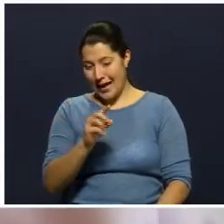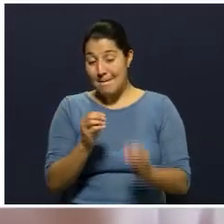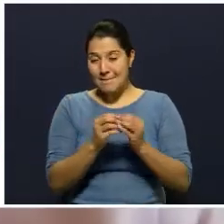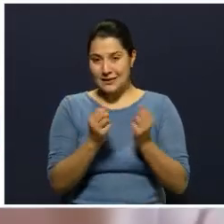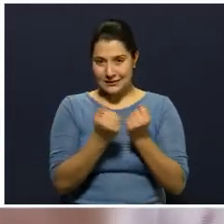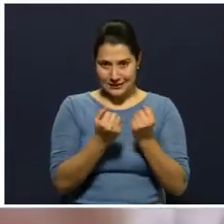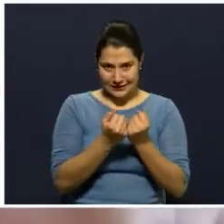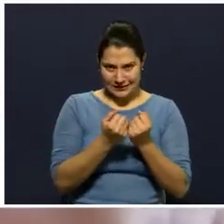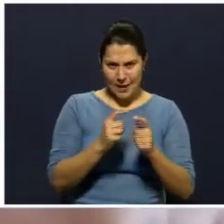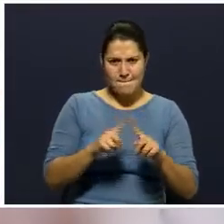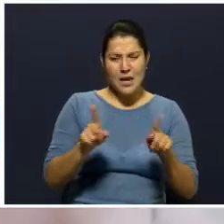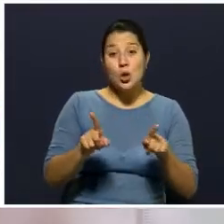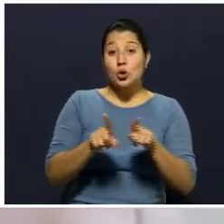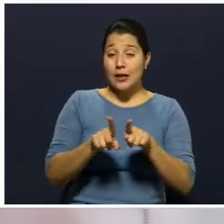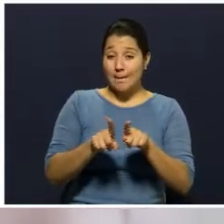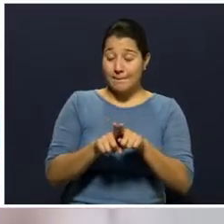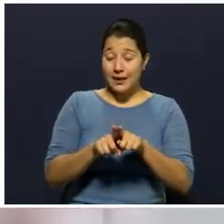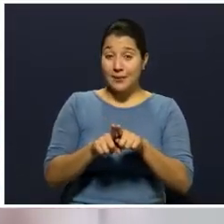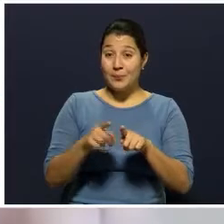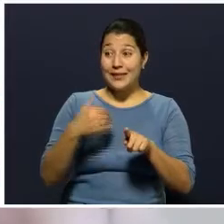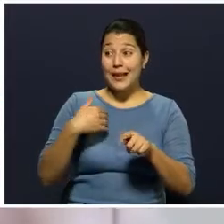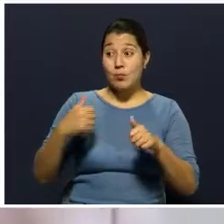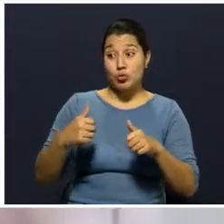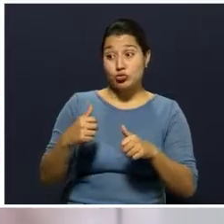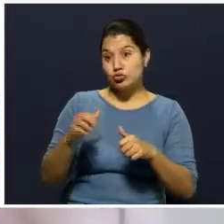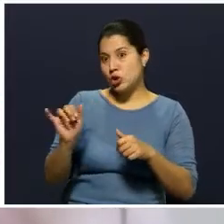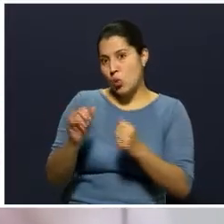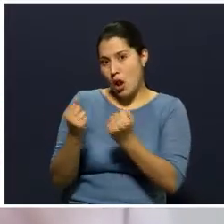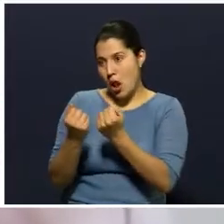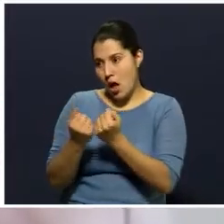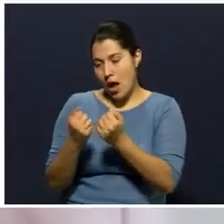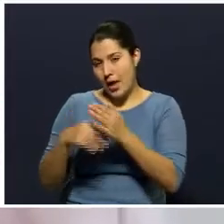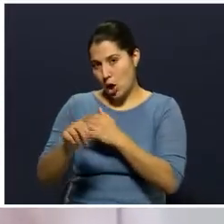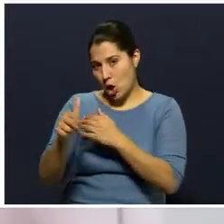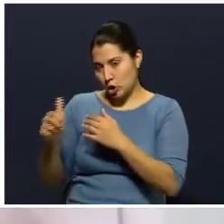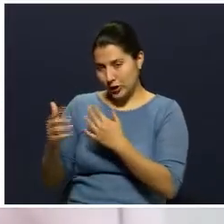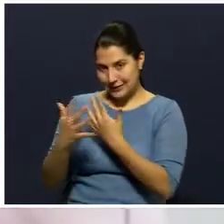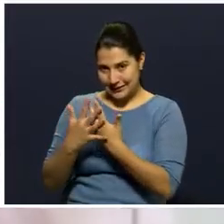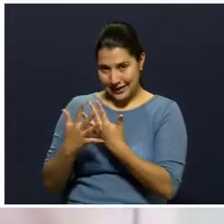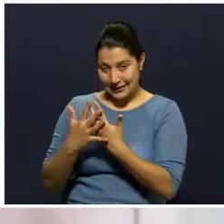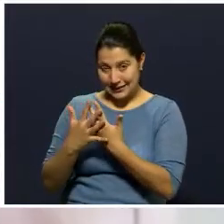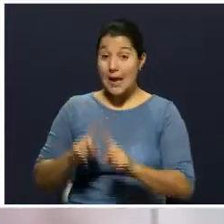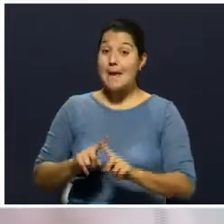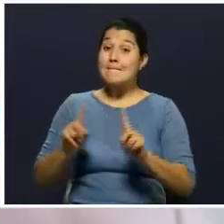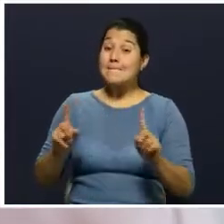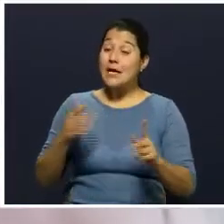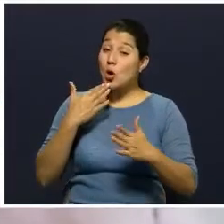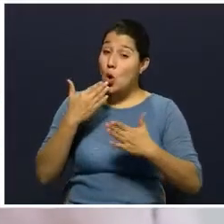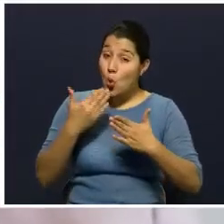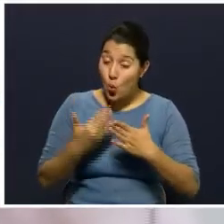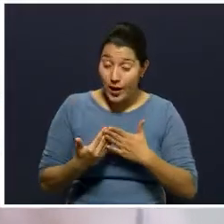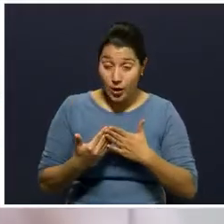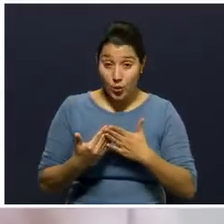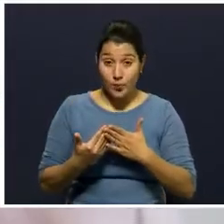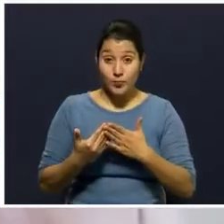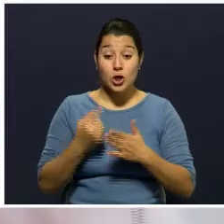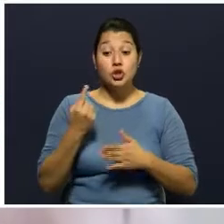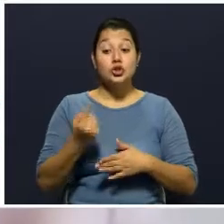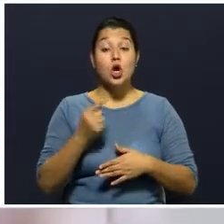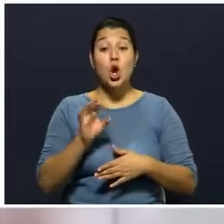tengamos también algunos retos en este sentido en otras partes del país. Lo bueno es que de todos los centros penitenciarios,